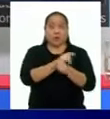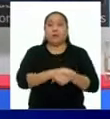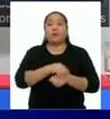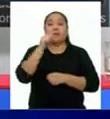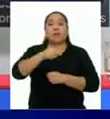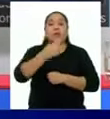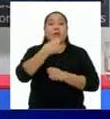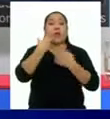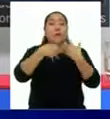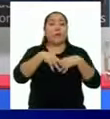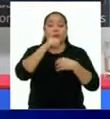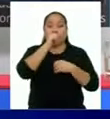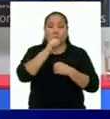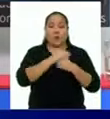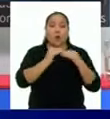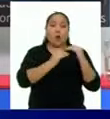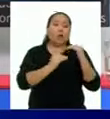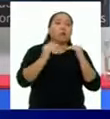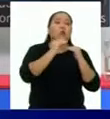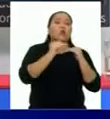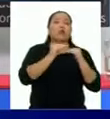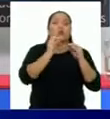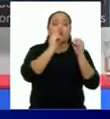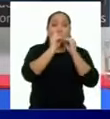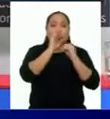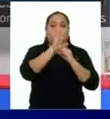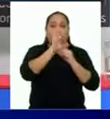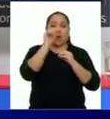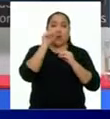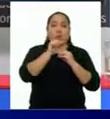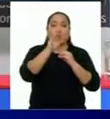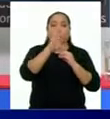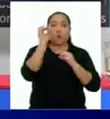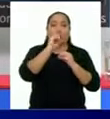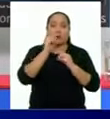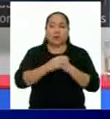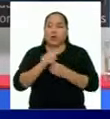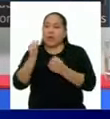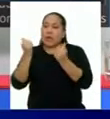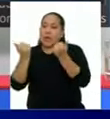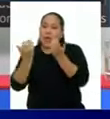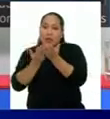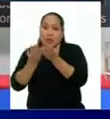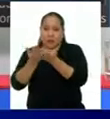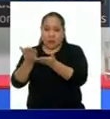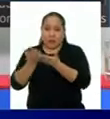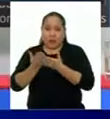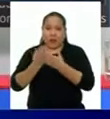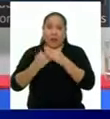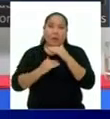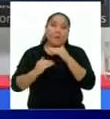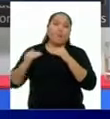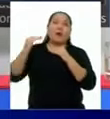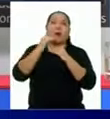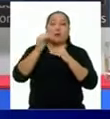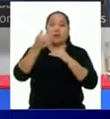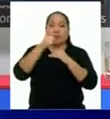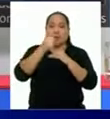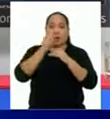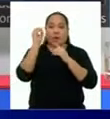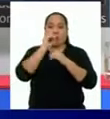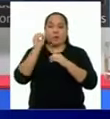sector privado se ha recuperado en 5.5% y en abril, cifra que me acaban de alcanzar, en más del 10%. Eso